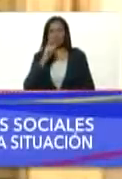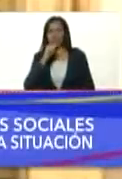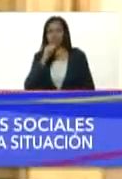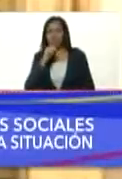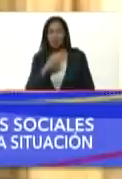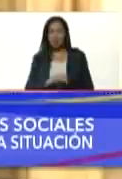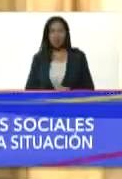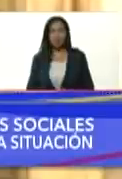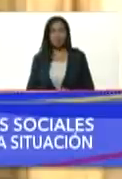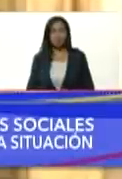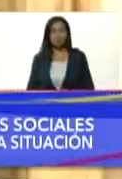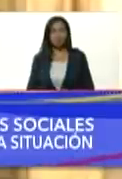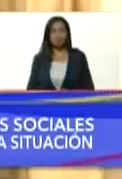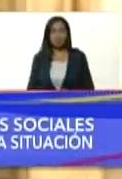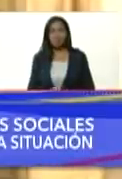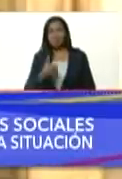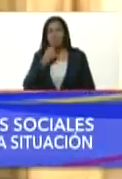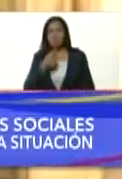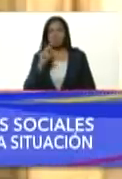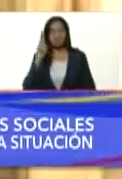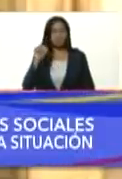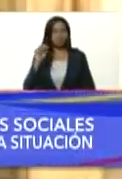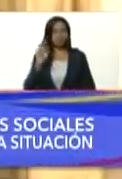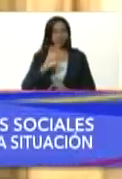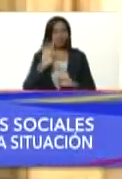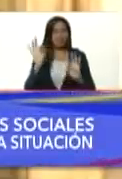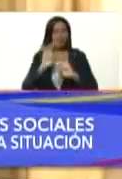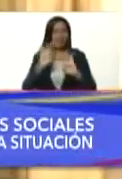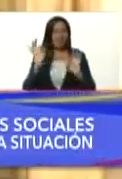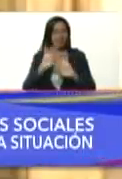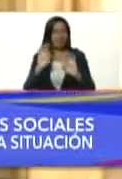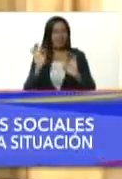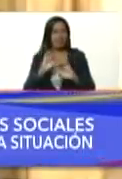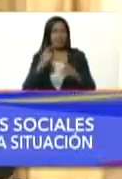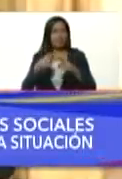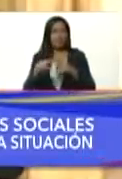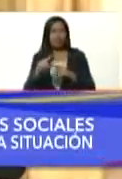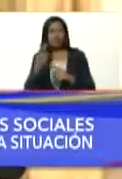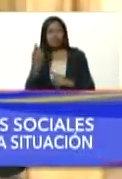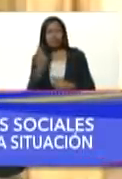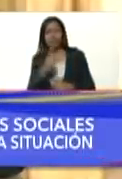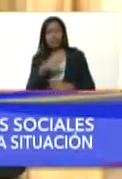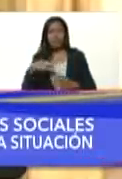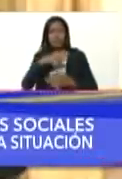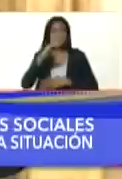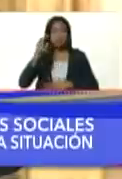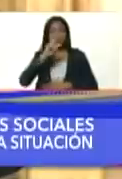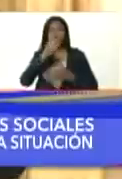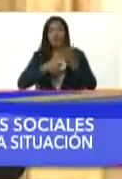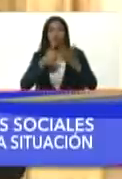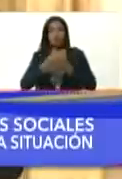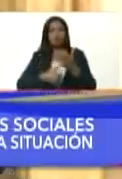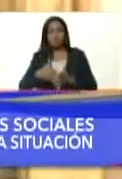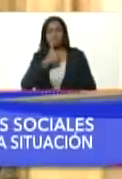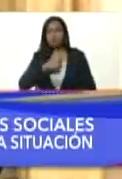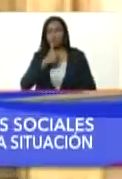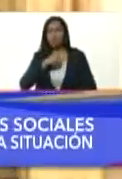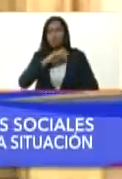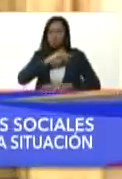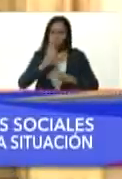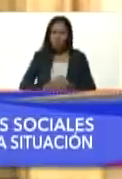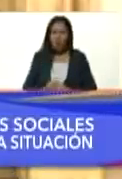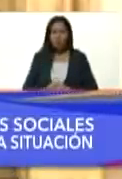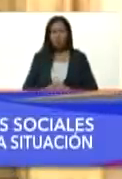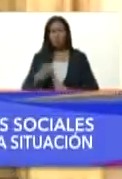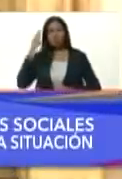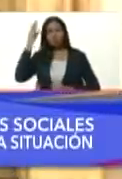no es ni va a ser fácil, compatriota. Por eso hace falta espíritu de lucha, de resistencia, una